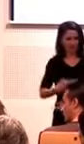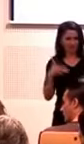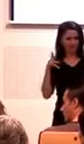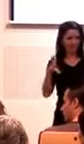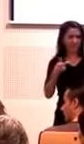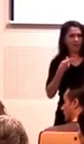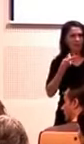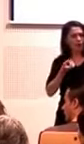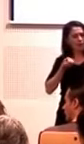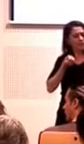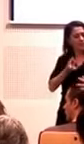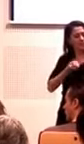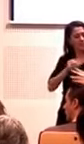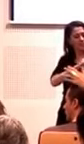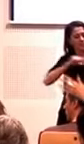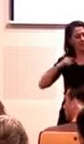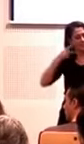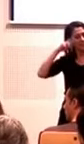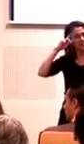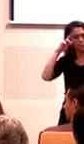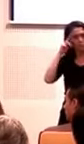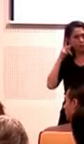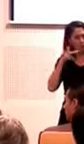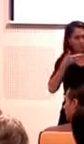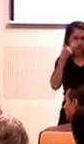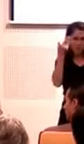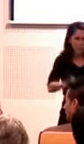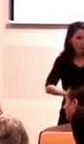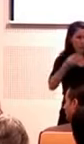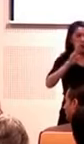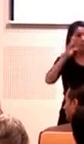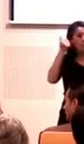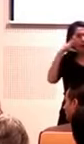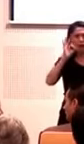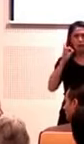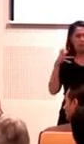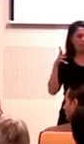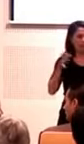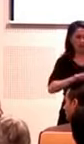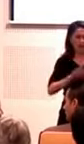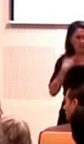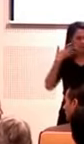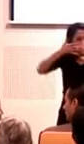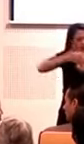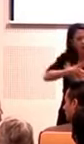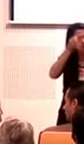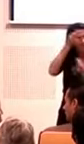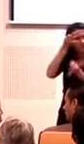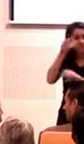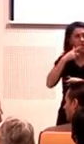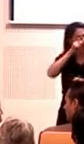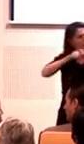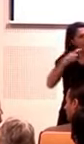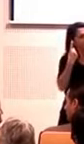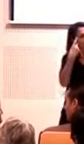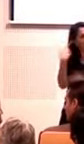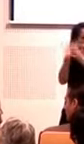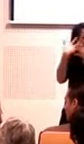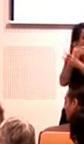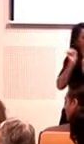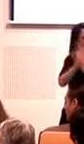súper importantes, no sé, Paco, me ha encantado porque yo qué sé, es que has estado súper descriptivo y la gente necesitamos que nos contéis